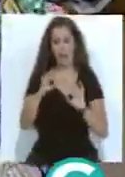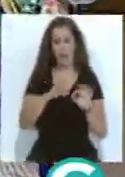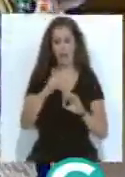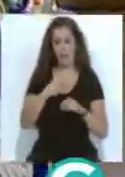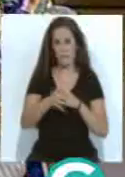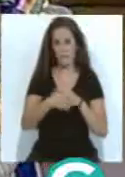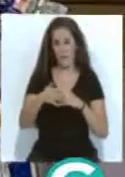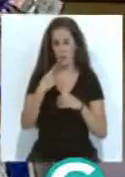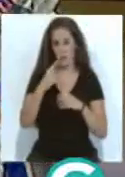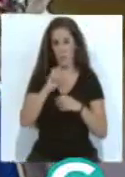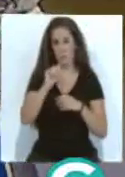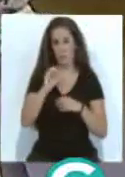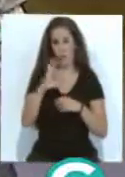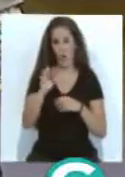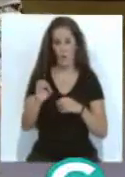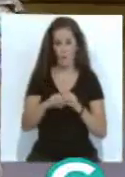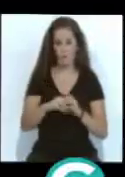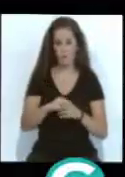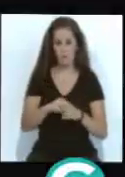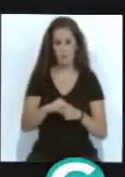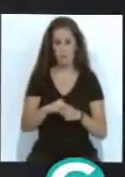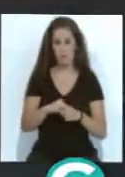en giglón.com.